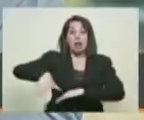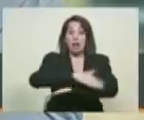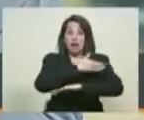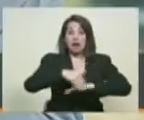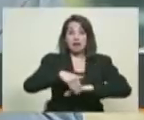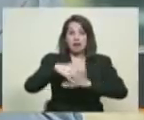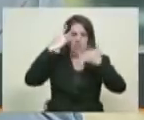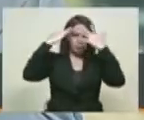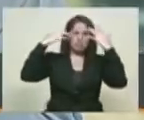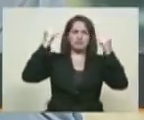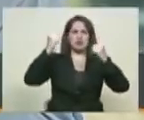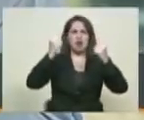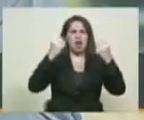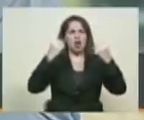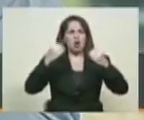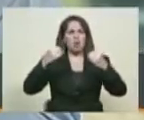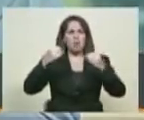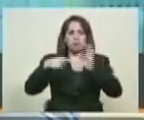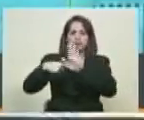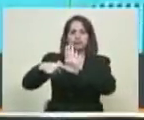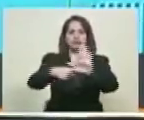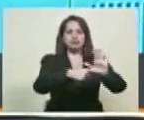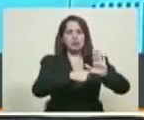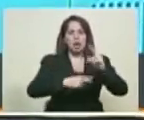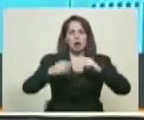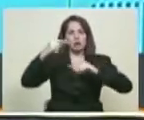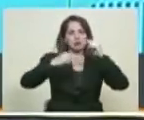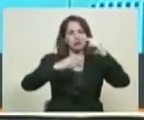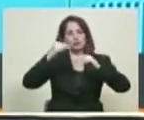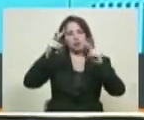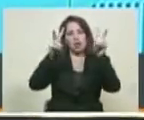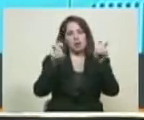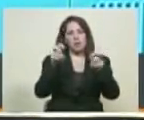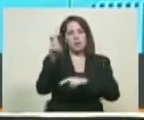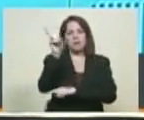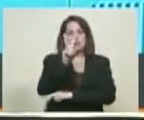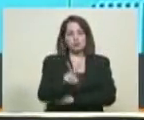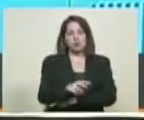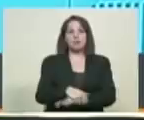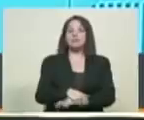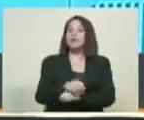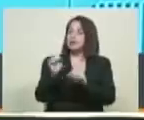la construcción de la nueva Venezuela. Así mismo es, camarada. Ese es el camino.